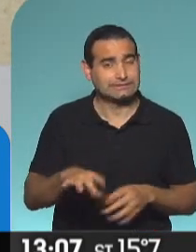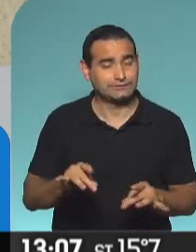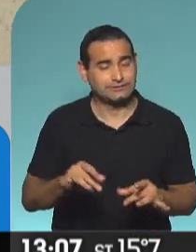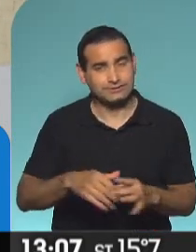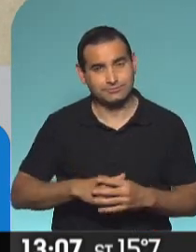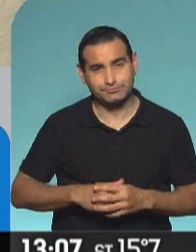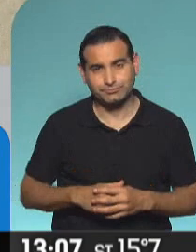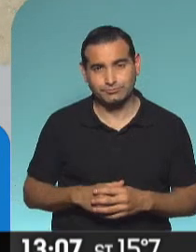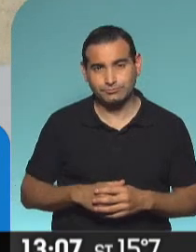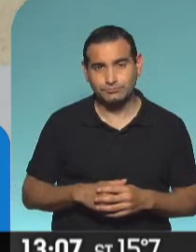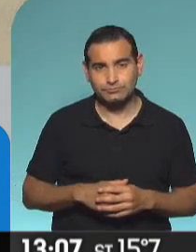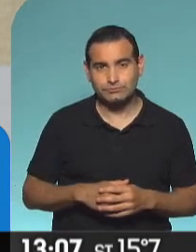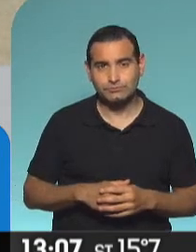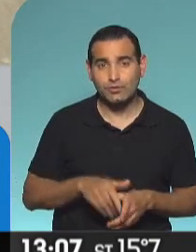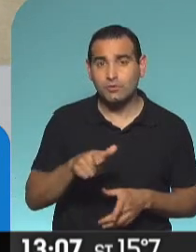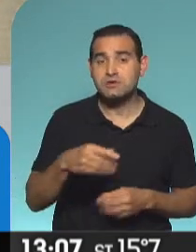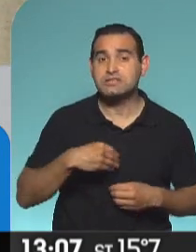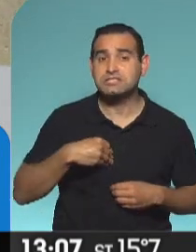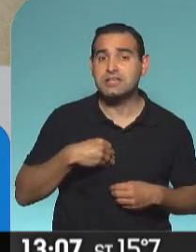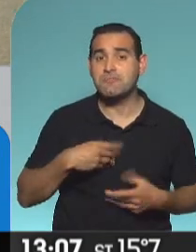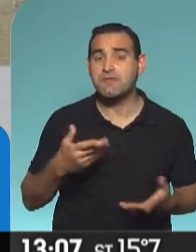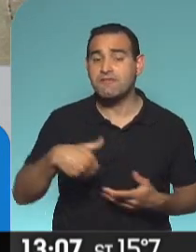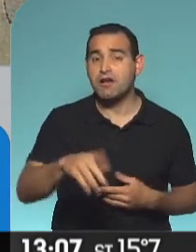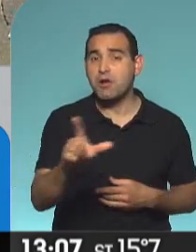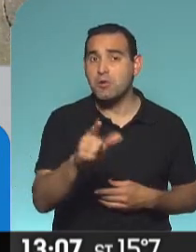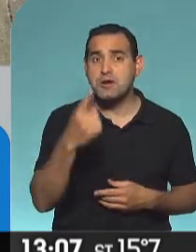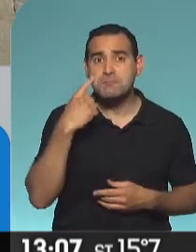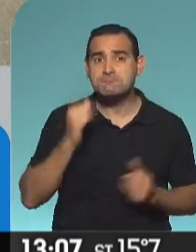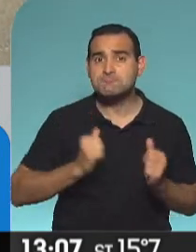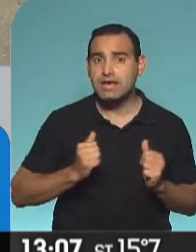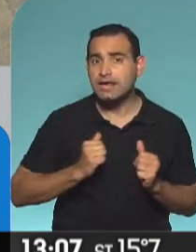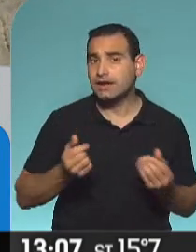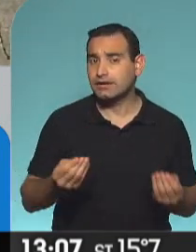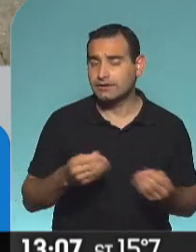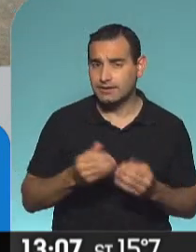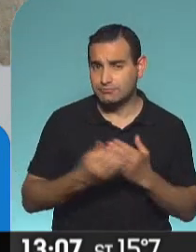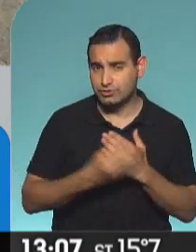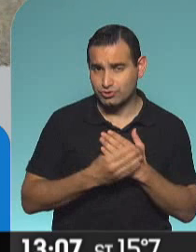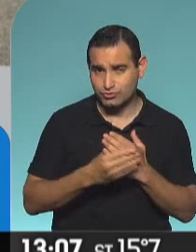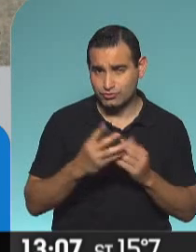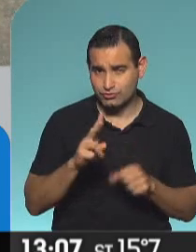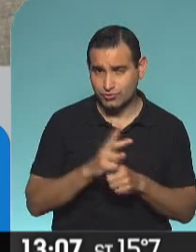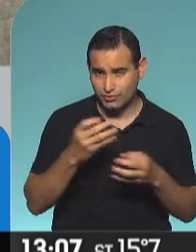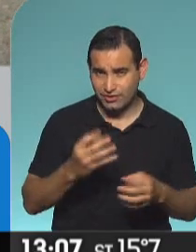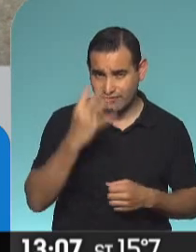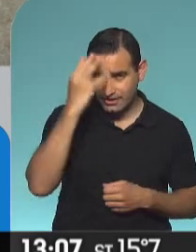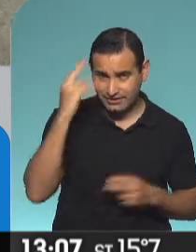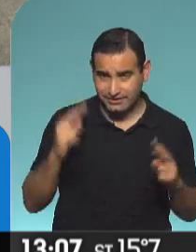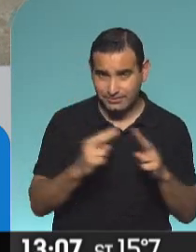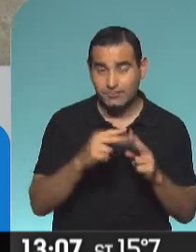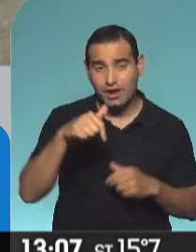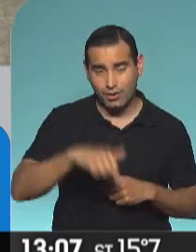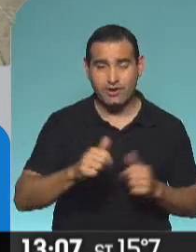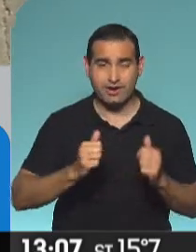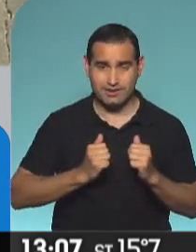pasando. ¿Cómo están atravesando estas horas y qué es lo que esperan para el lunes en esta reunión que van a establecer con el ministro de Seguridad, Sergio Berni? Y estamos esperando la